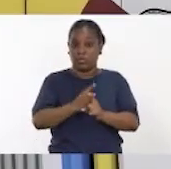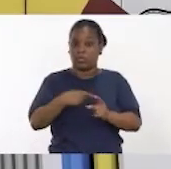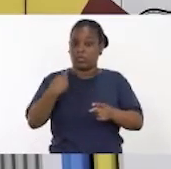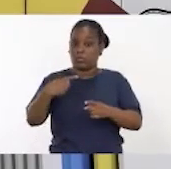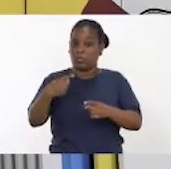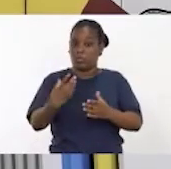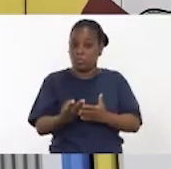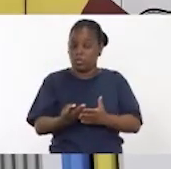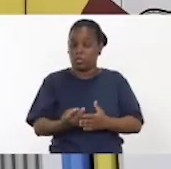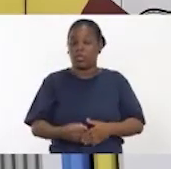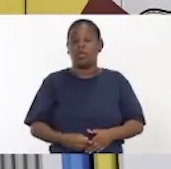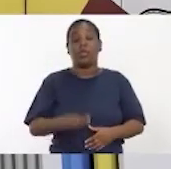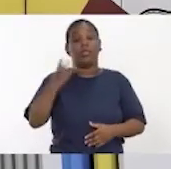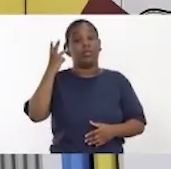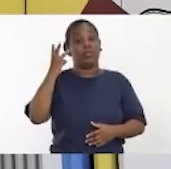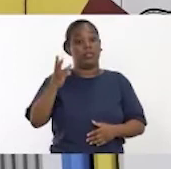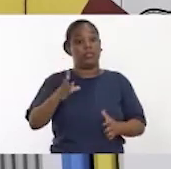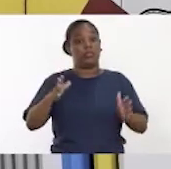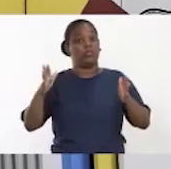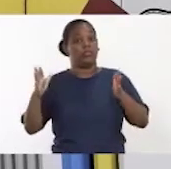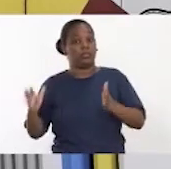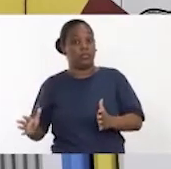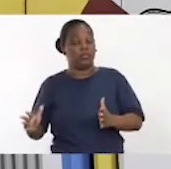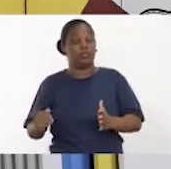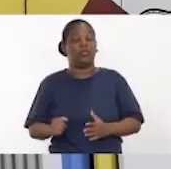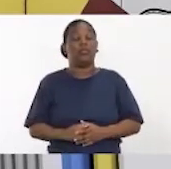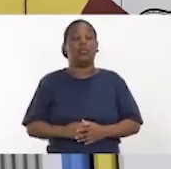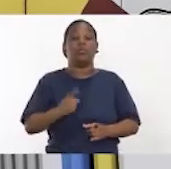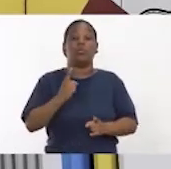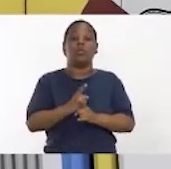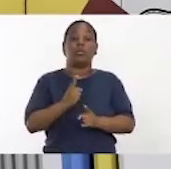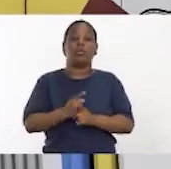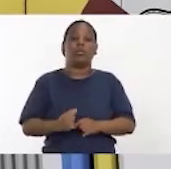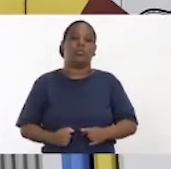semestre curso por encuentro. Como ya vimos en el tercero regular,